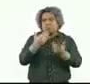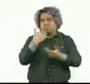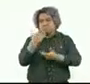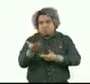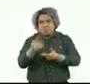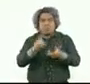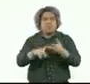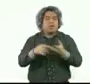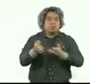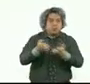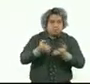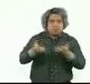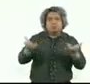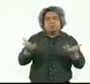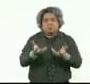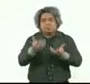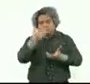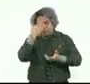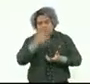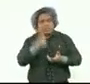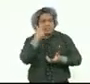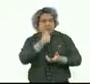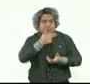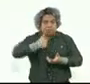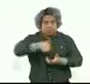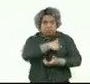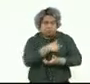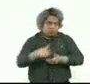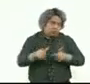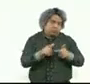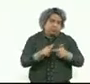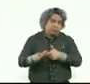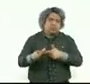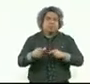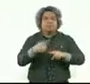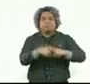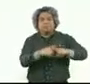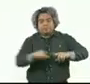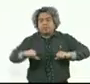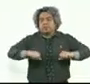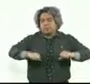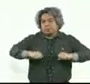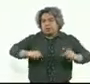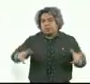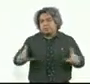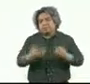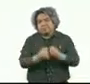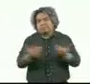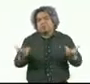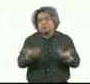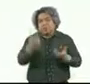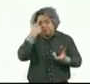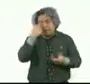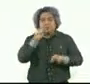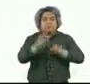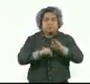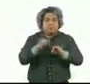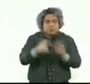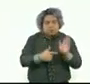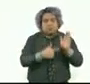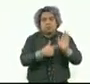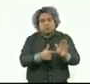y activación física, donde estamos haciendo muchas actividades en conjunto, justo para incidir en